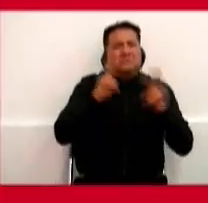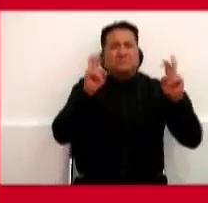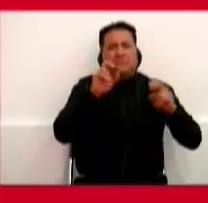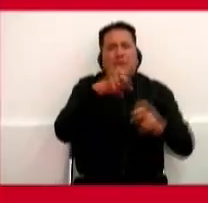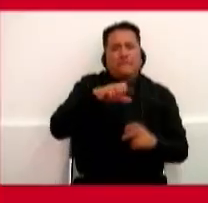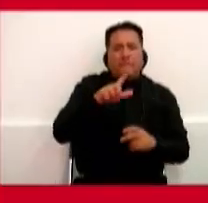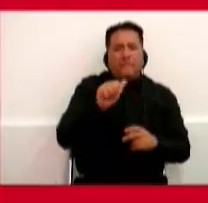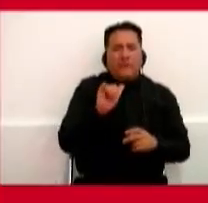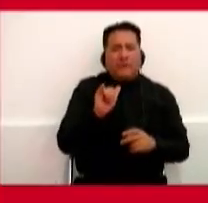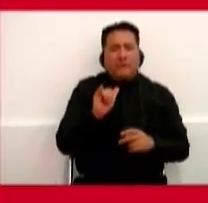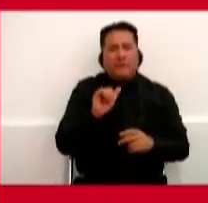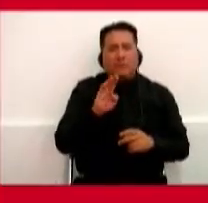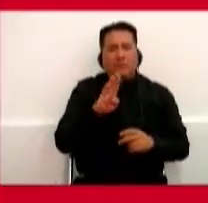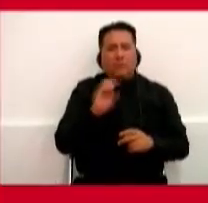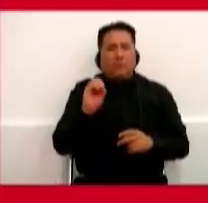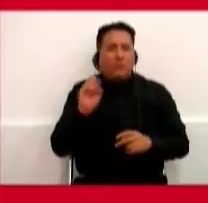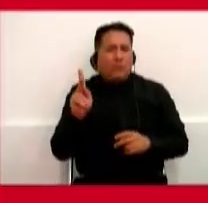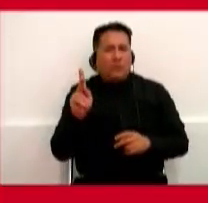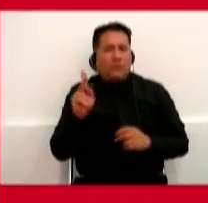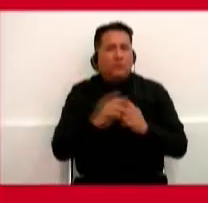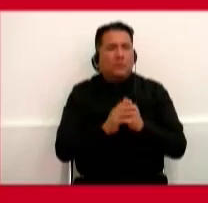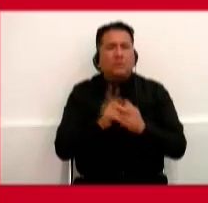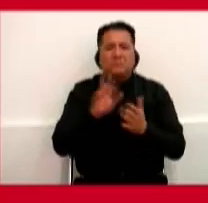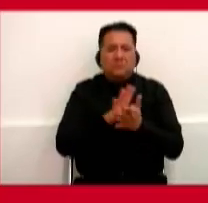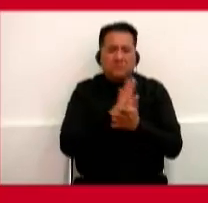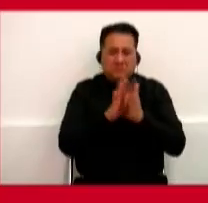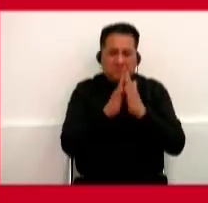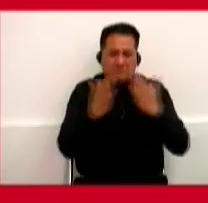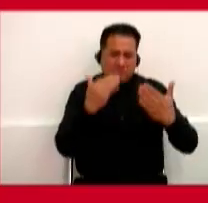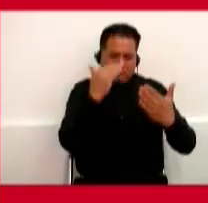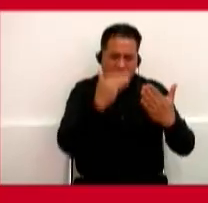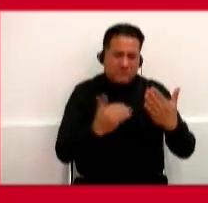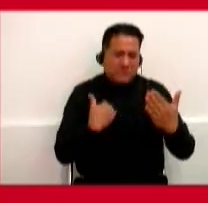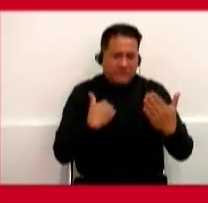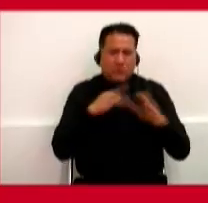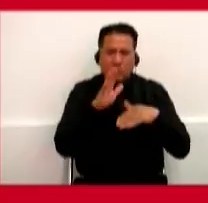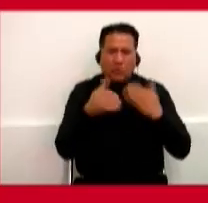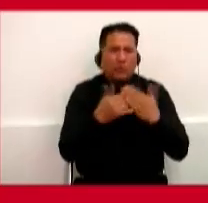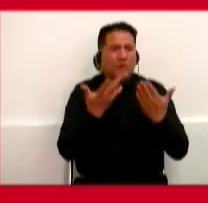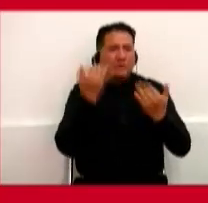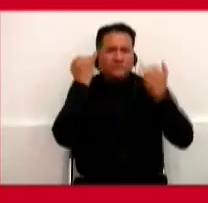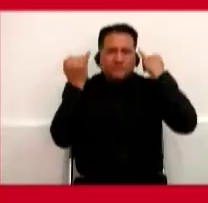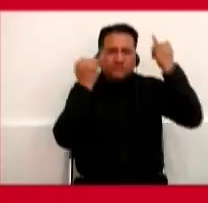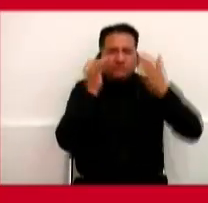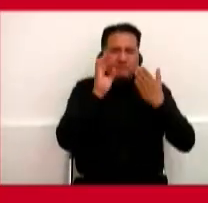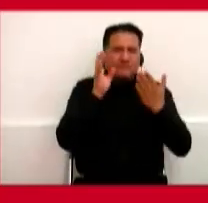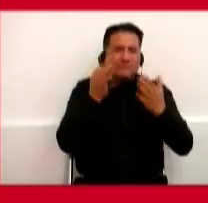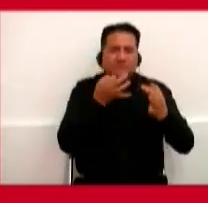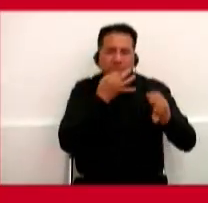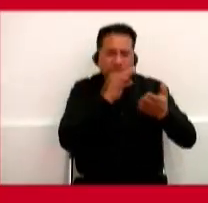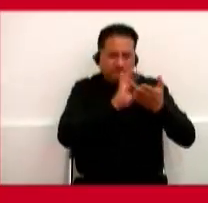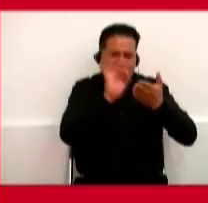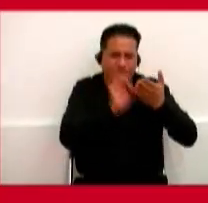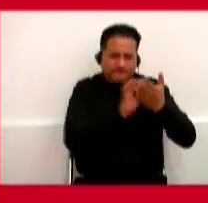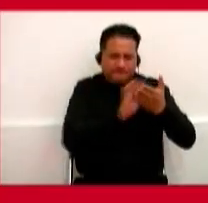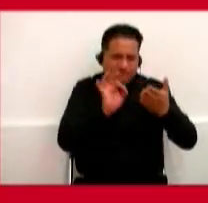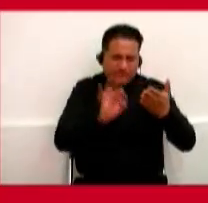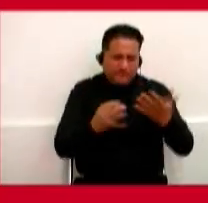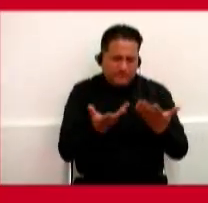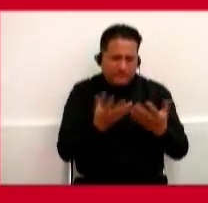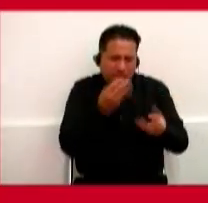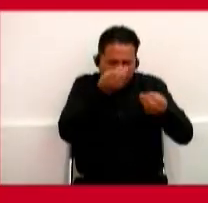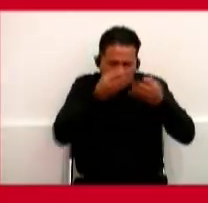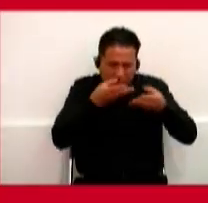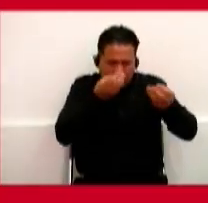todos los procesos que hacemos, no solamente en proceso de carguillo, sino también en perforación autónoma, en consumo de combustible.